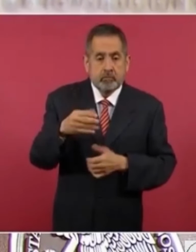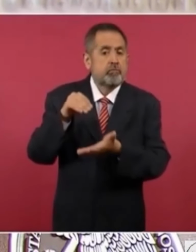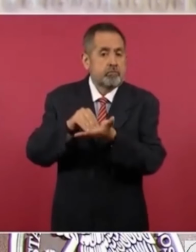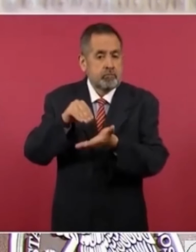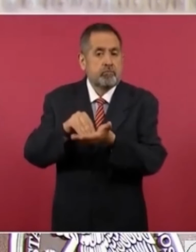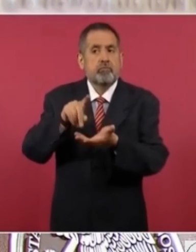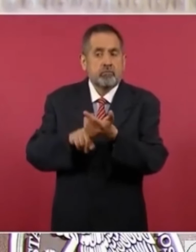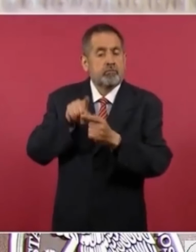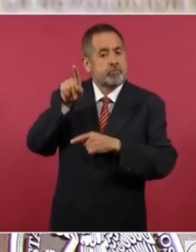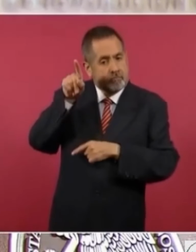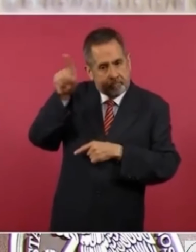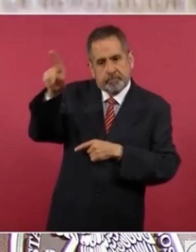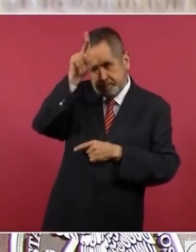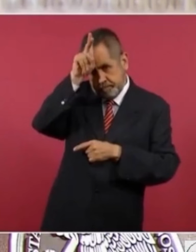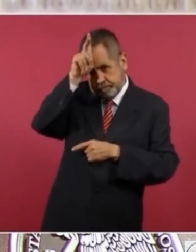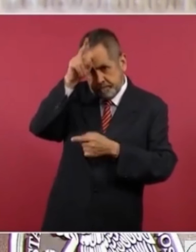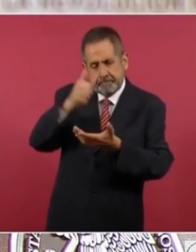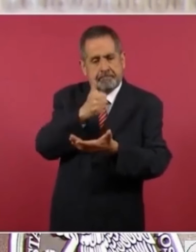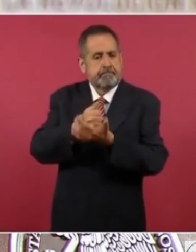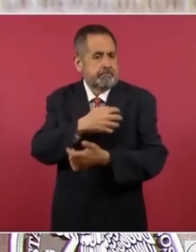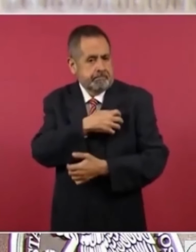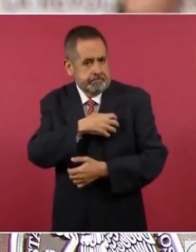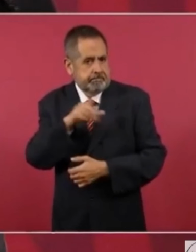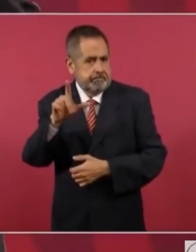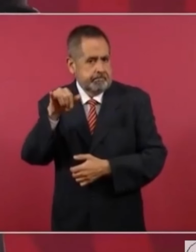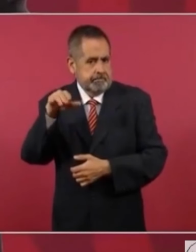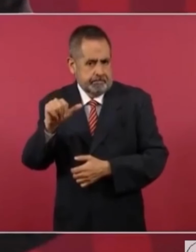Lima, pero sí queremos que